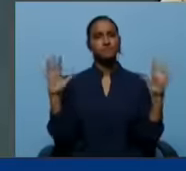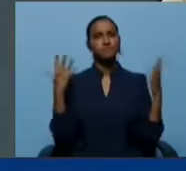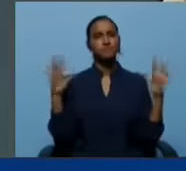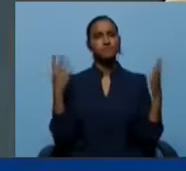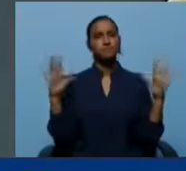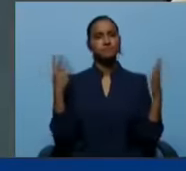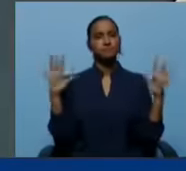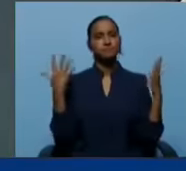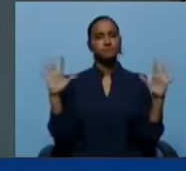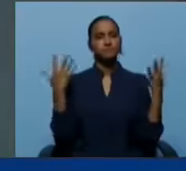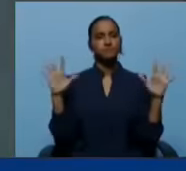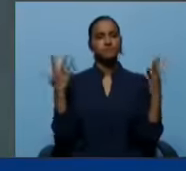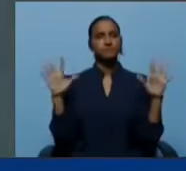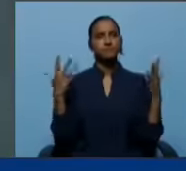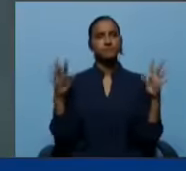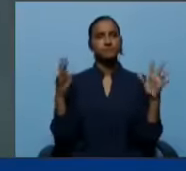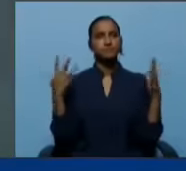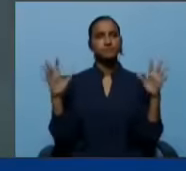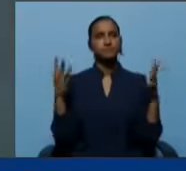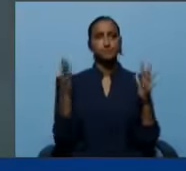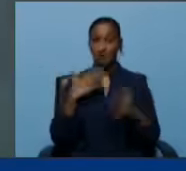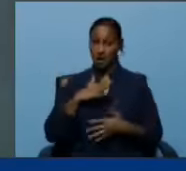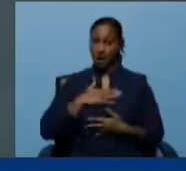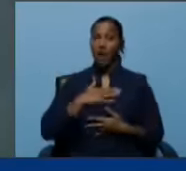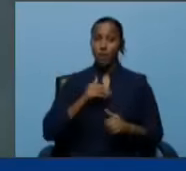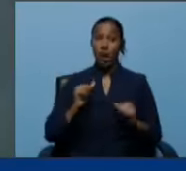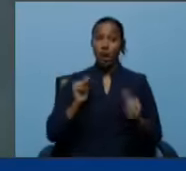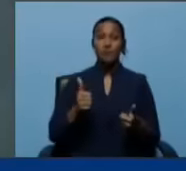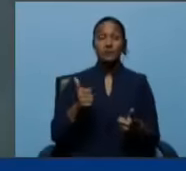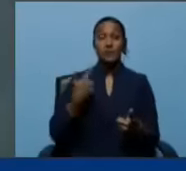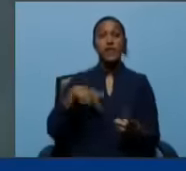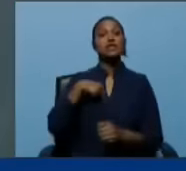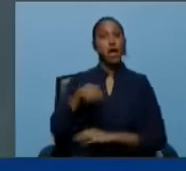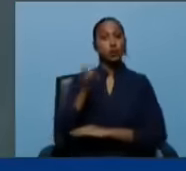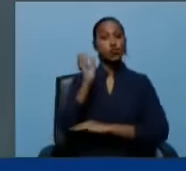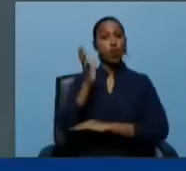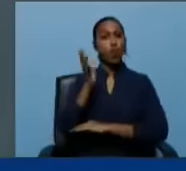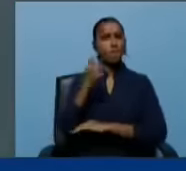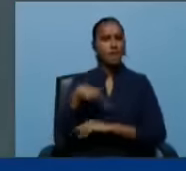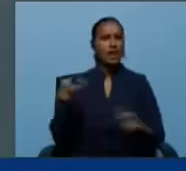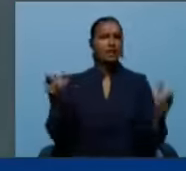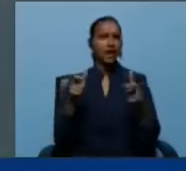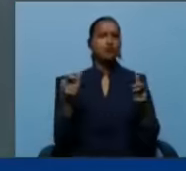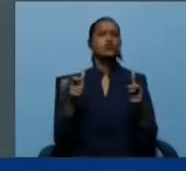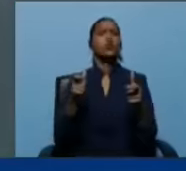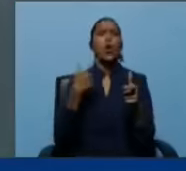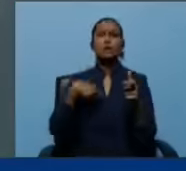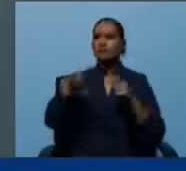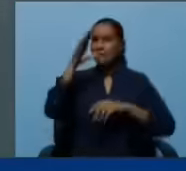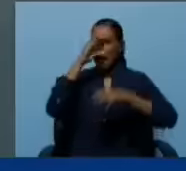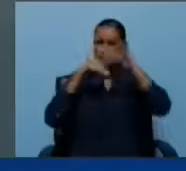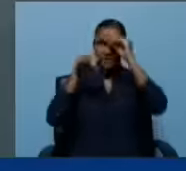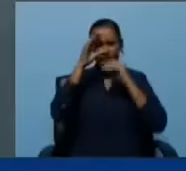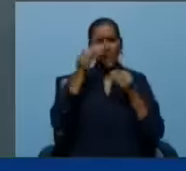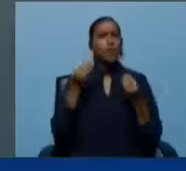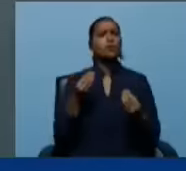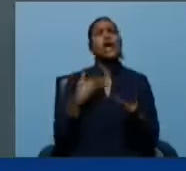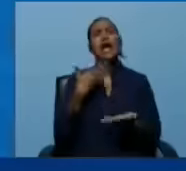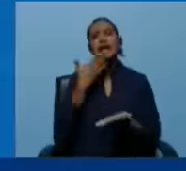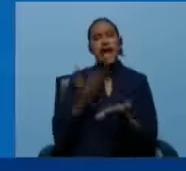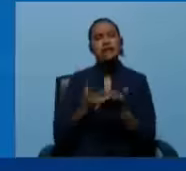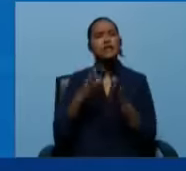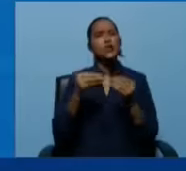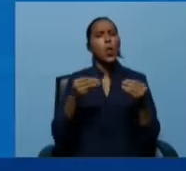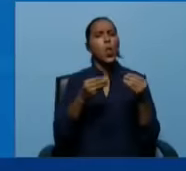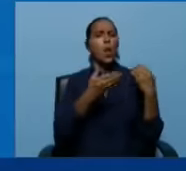esta cumbre. Mira, uno aprende tanto en estas cumbres, en estas reuniones. Yo le agradezco a los presidentes, a